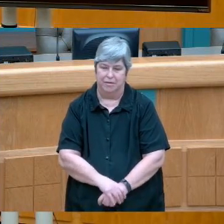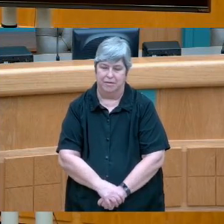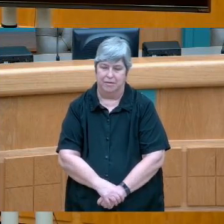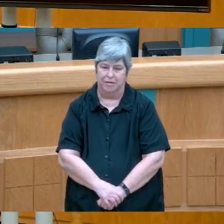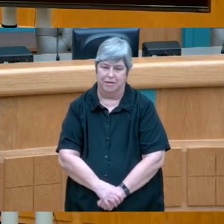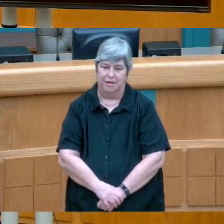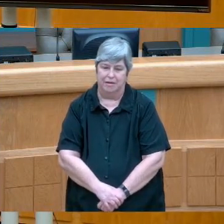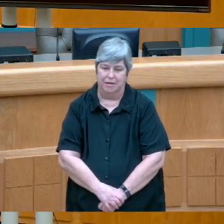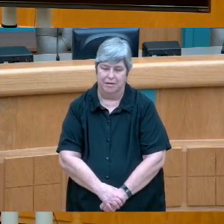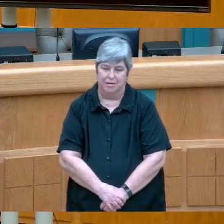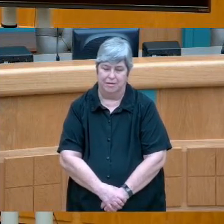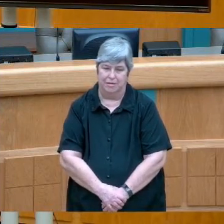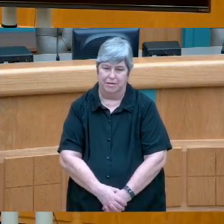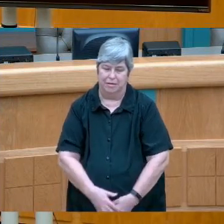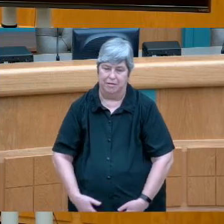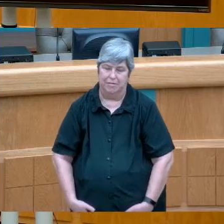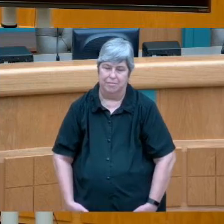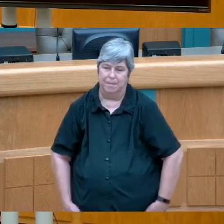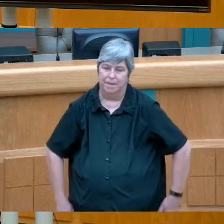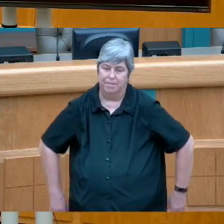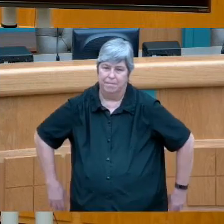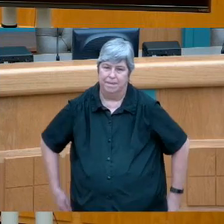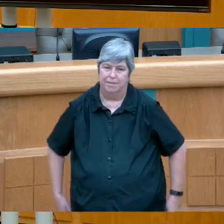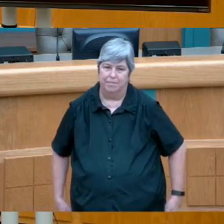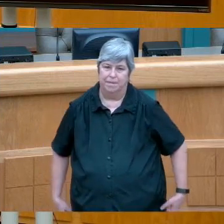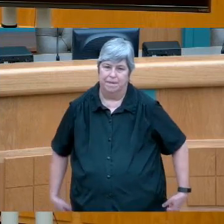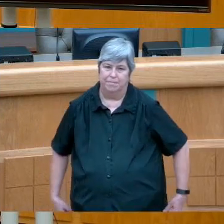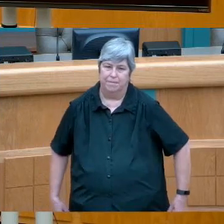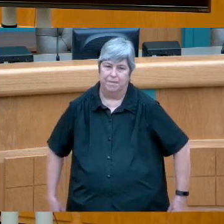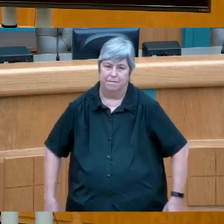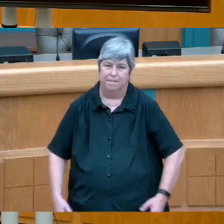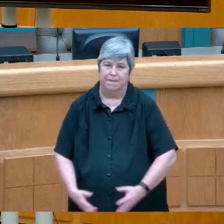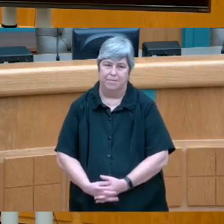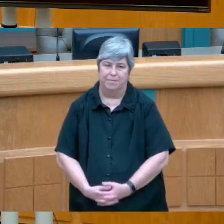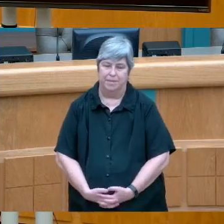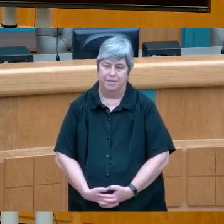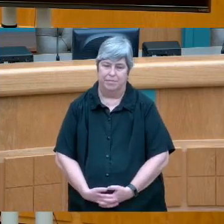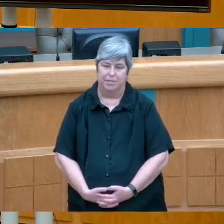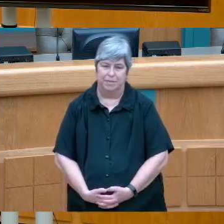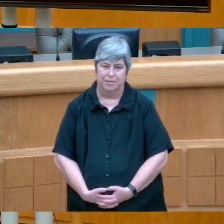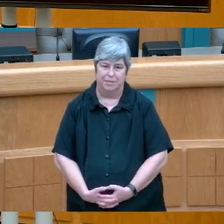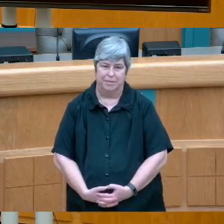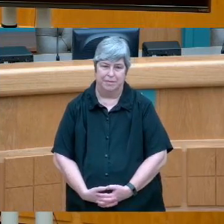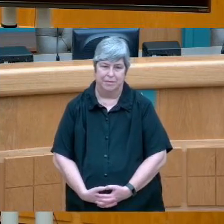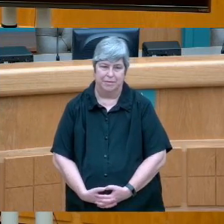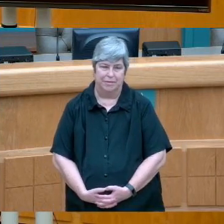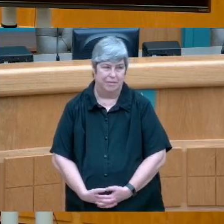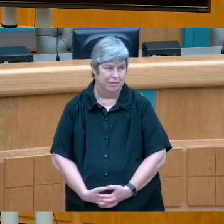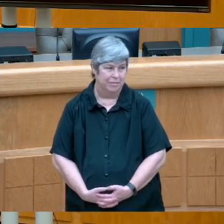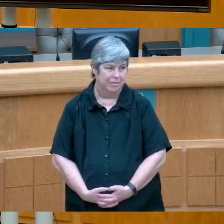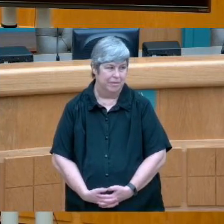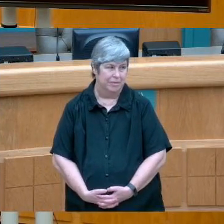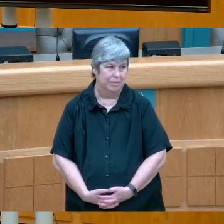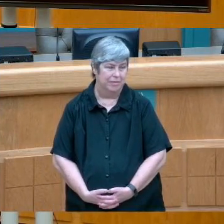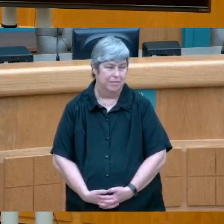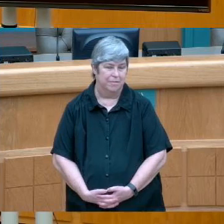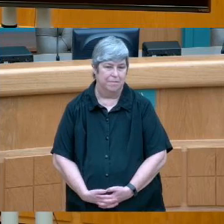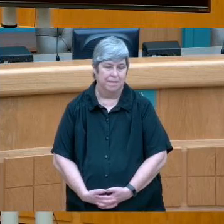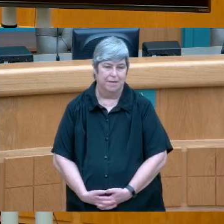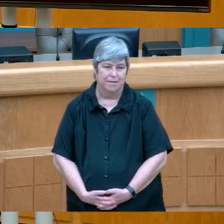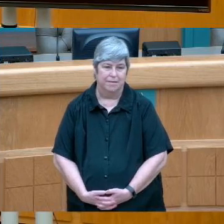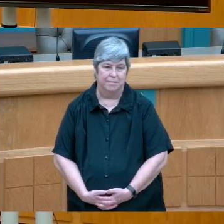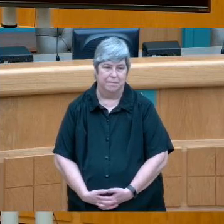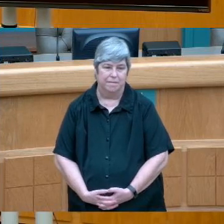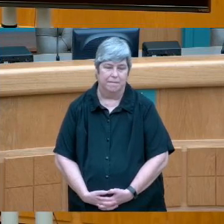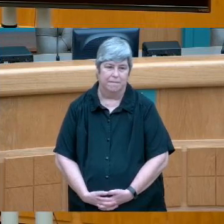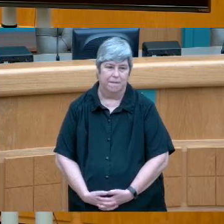investigación asociada. Vamos a continuar compartiendo medidas de seguridad como esta máscara que tan fácilmente me puedo poner y quitar y